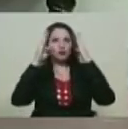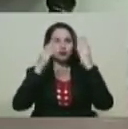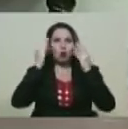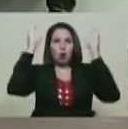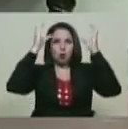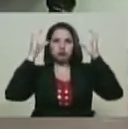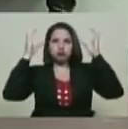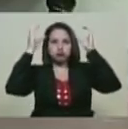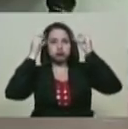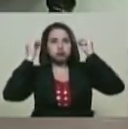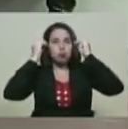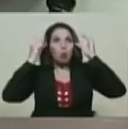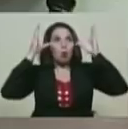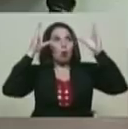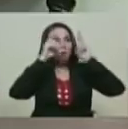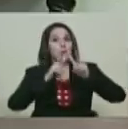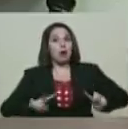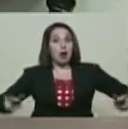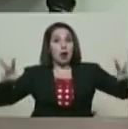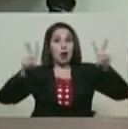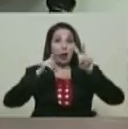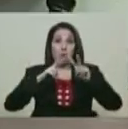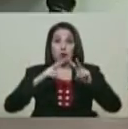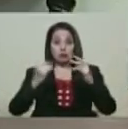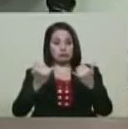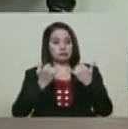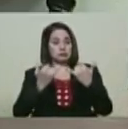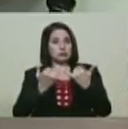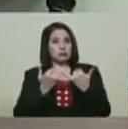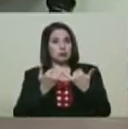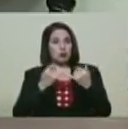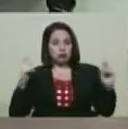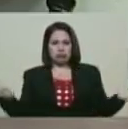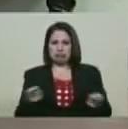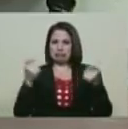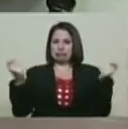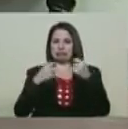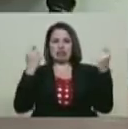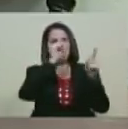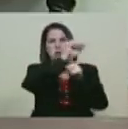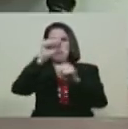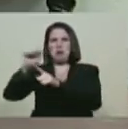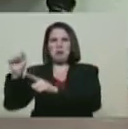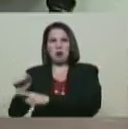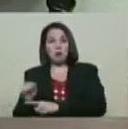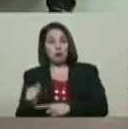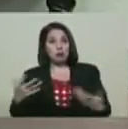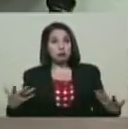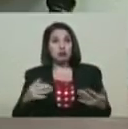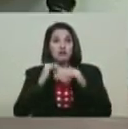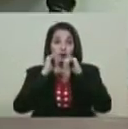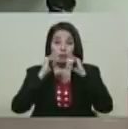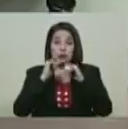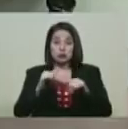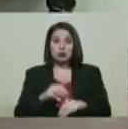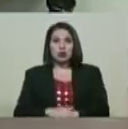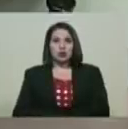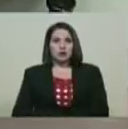crear conciencia, valores en nosotros mismos, de la campaña mundial que hemos derrotado, que estamos derrotando, que estamos